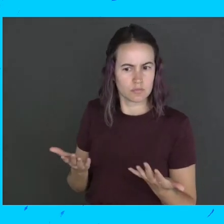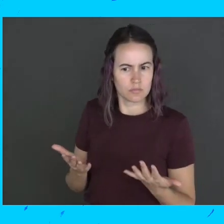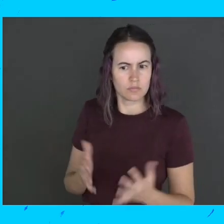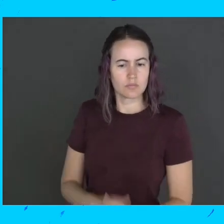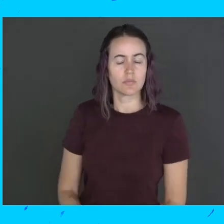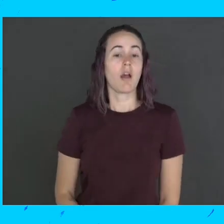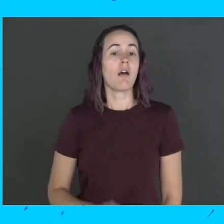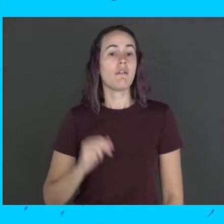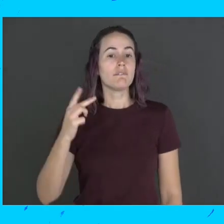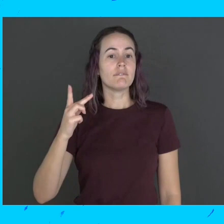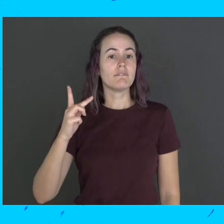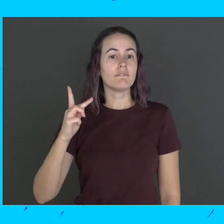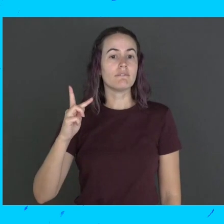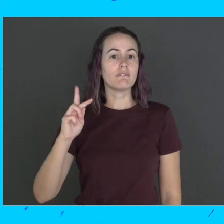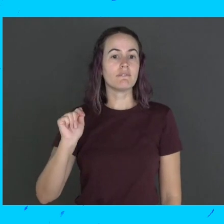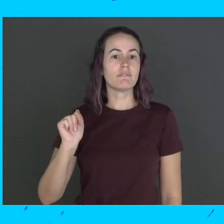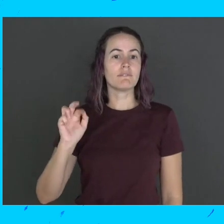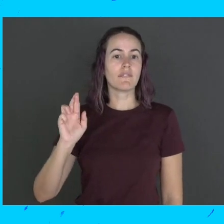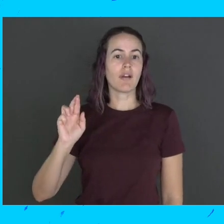con esta interacción,